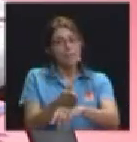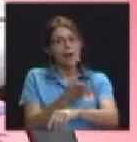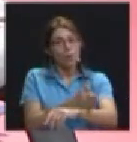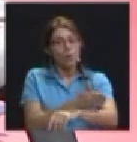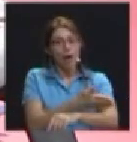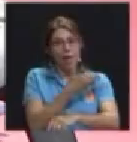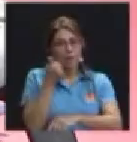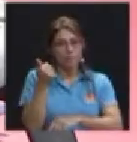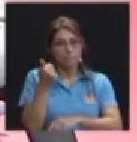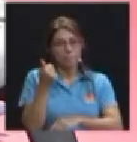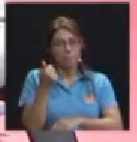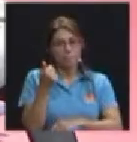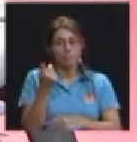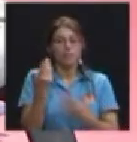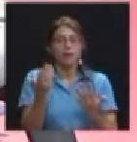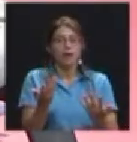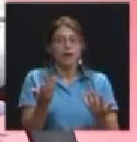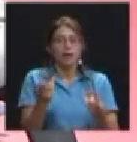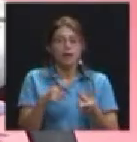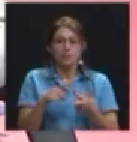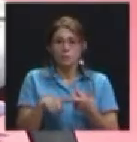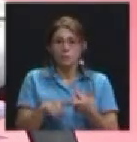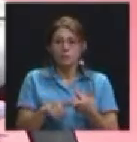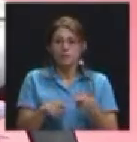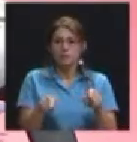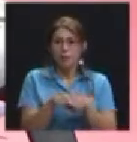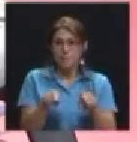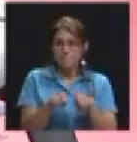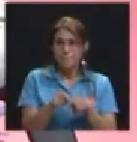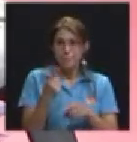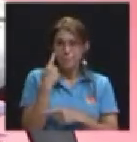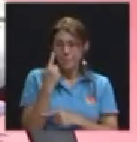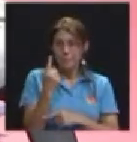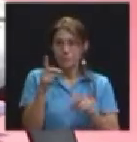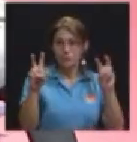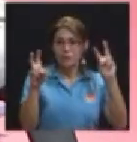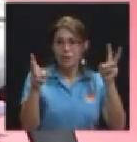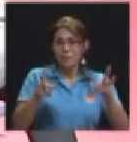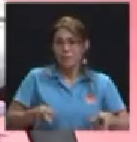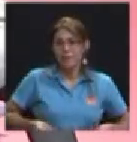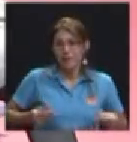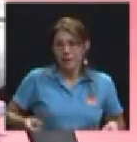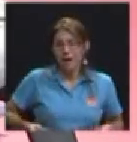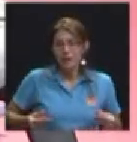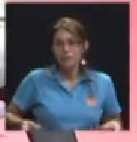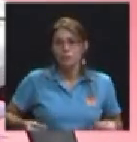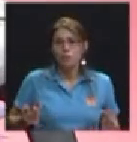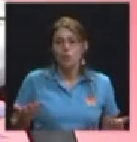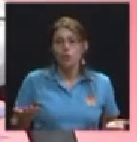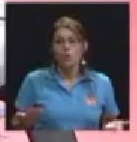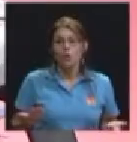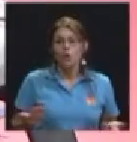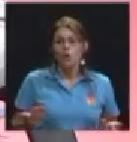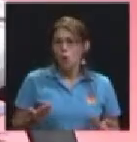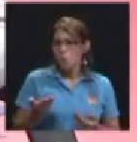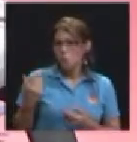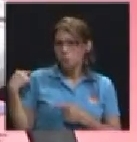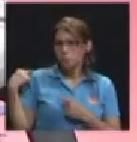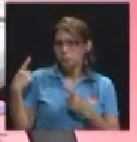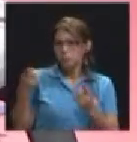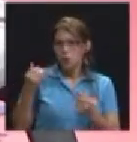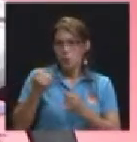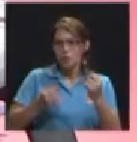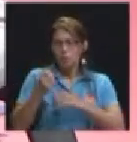decirlo de alguna manera. Entonces vemos también en la parte de gasto cómo en estos últimos